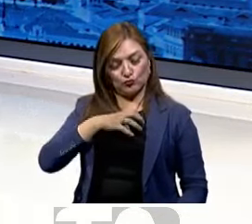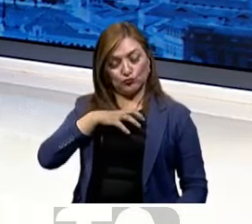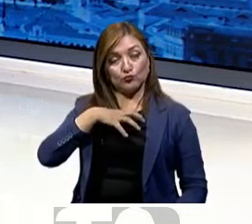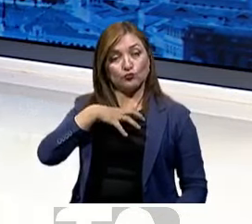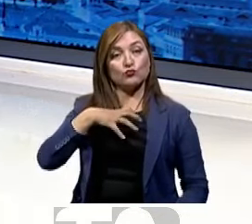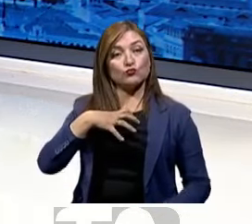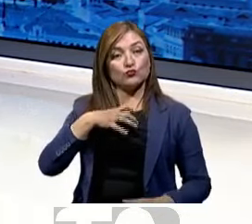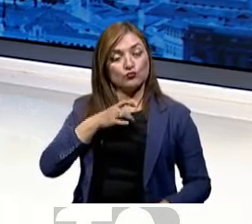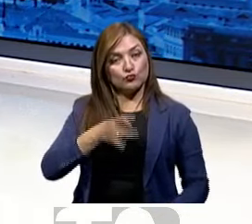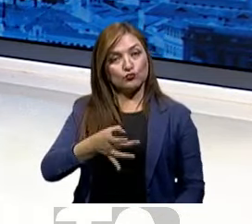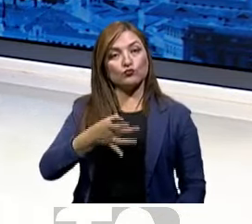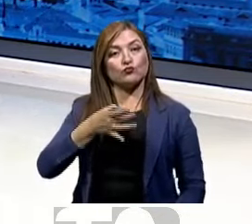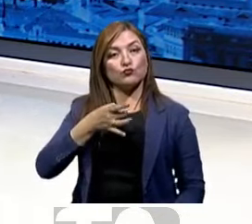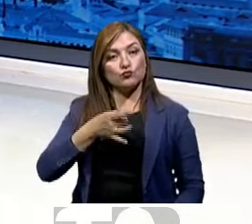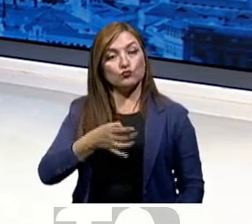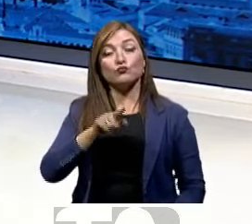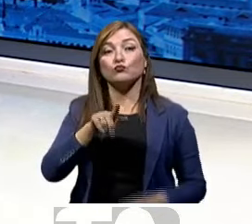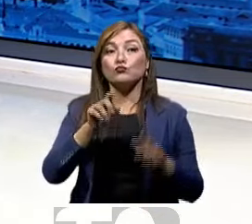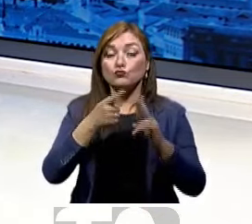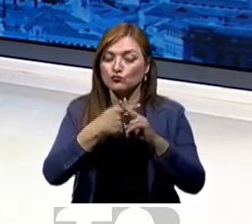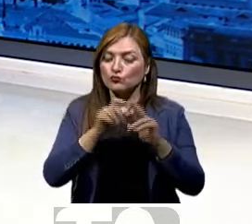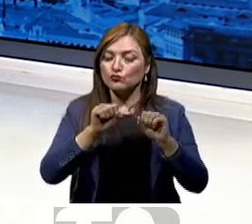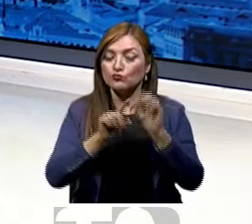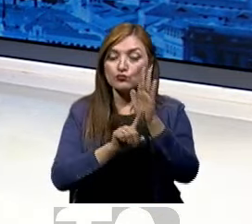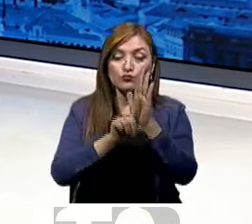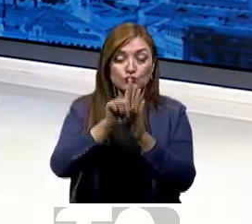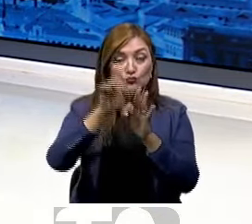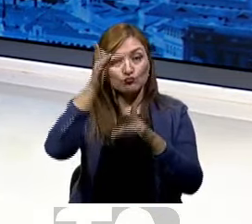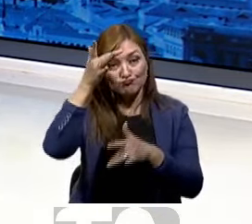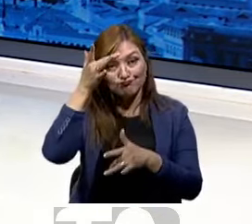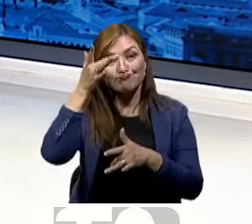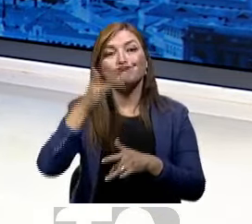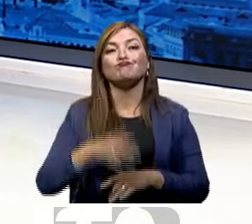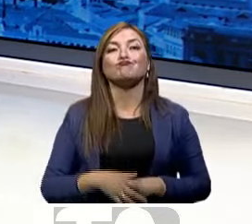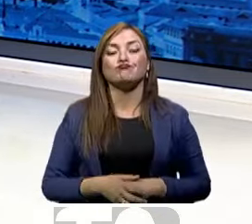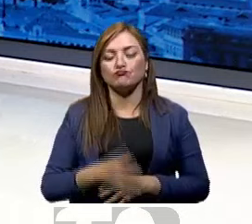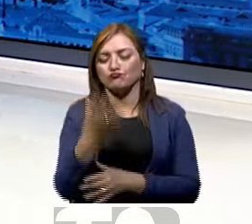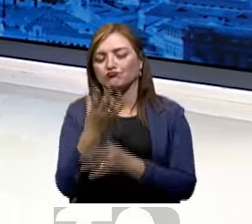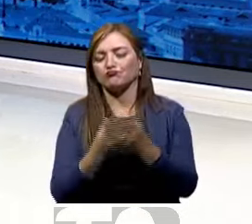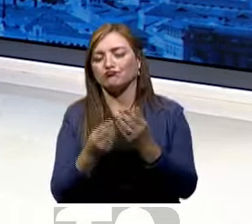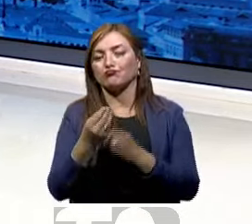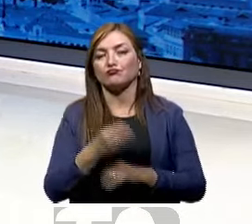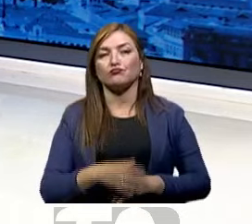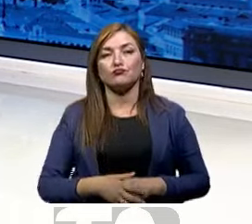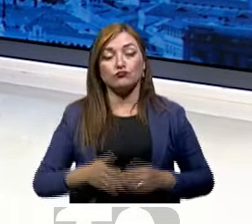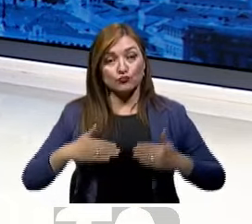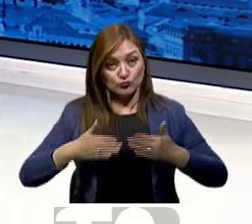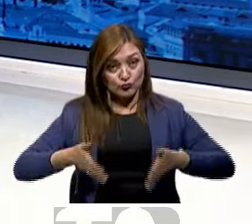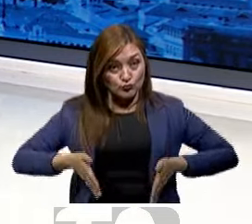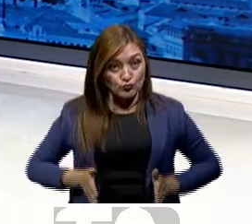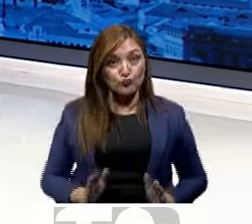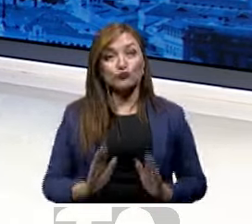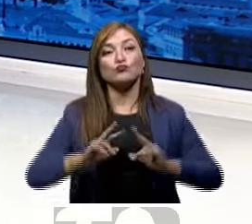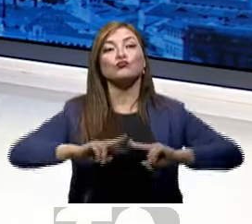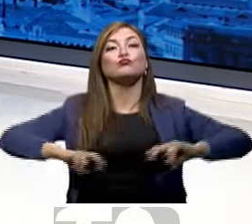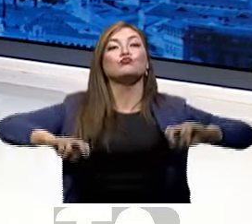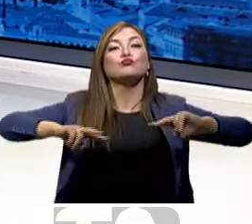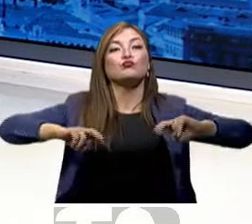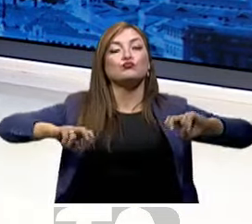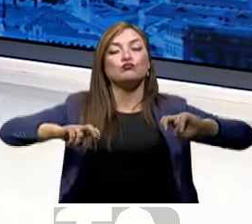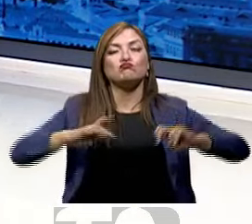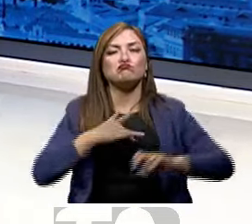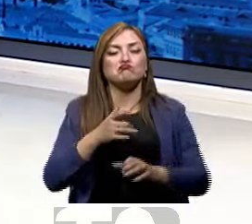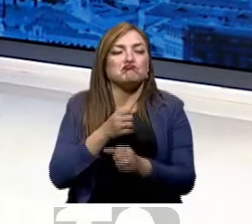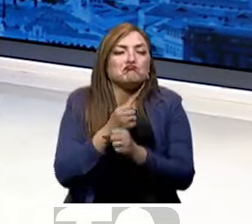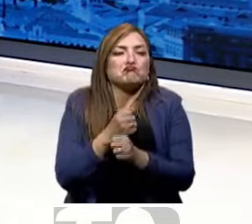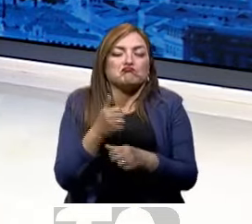latir. Y es en esta etapa en la que pueden comenzar a desarrollarse estos defectos cardíacos congénitos. Los investigadores no están totalmente